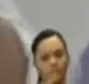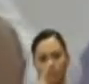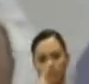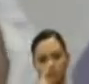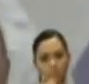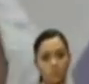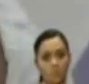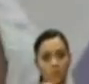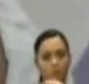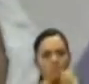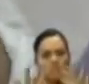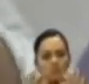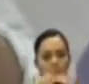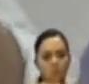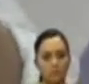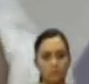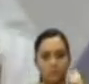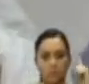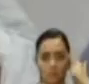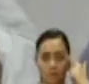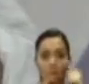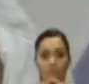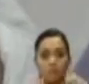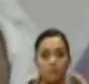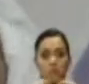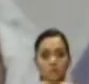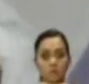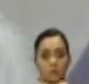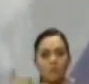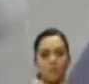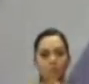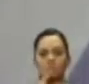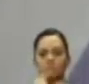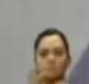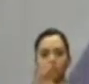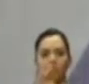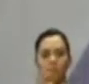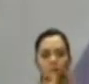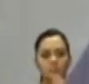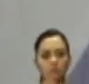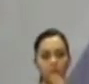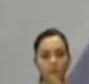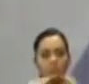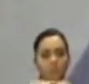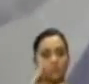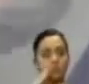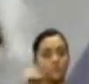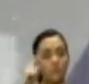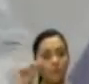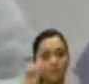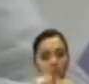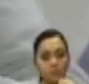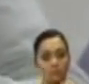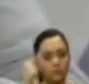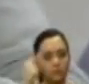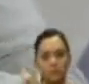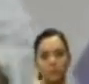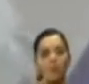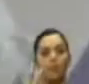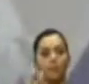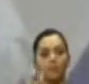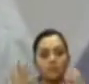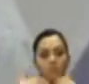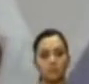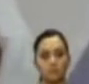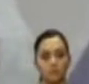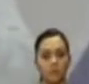con tal de tumbar a Correa. Paradójicamente en esto los aliados son los bancos, porque para tumbar a Correa y quebrar al gobierno, tienen que quebrar a los bancos. Y